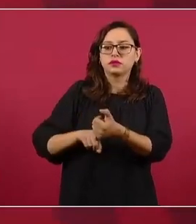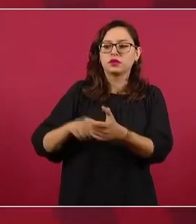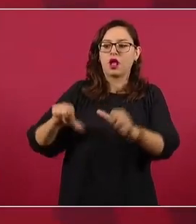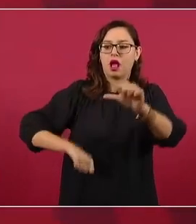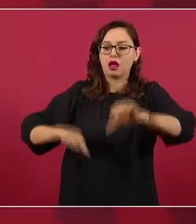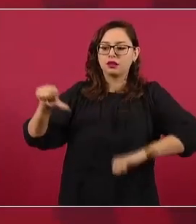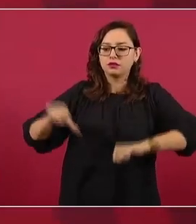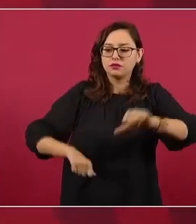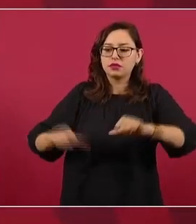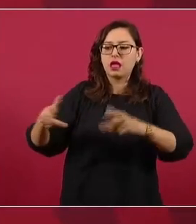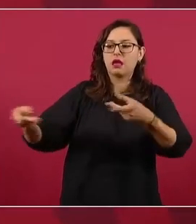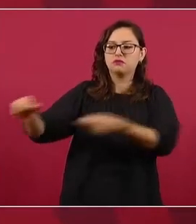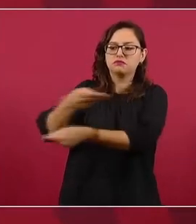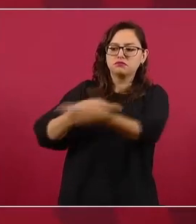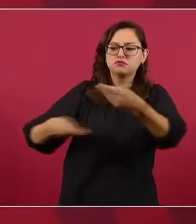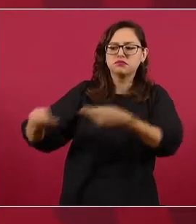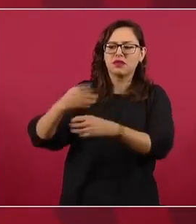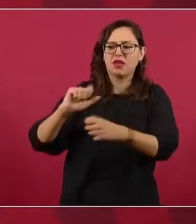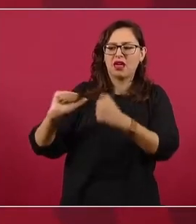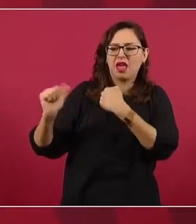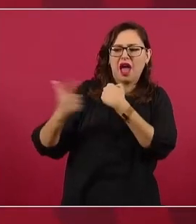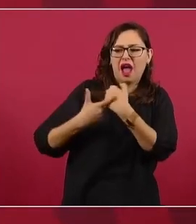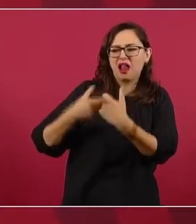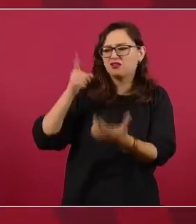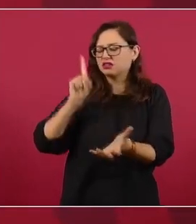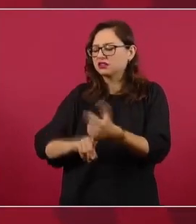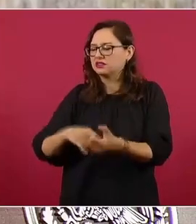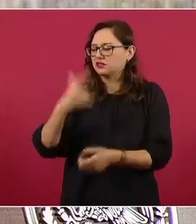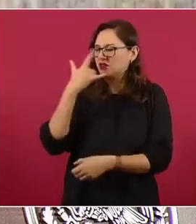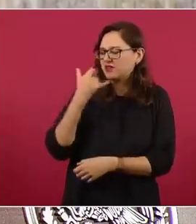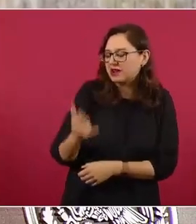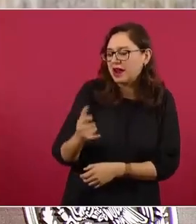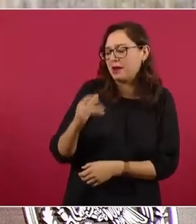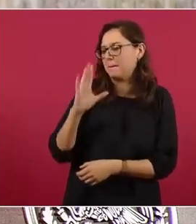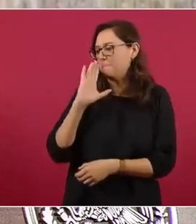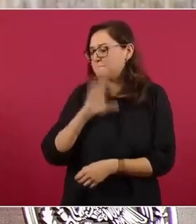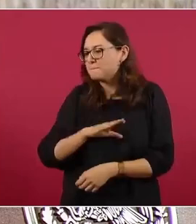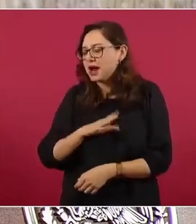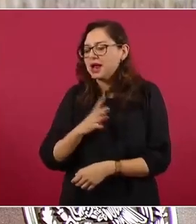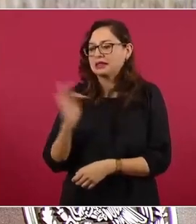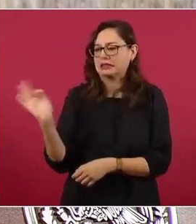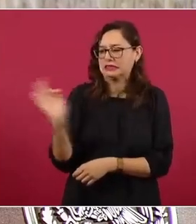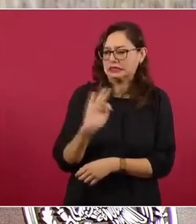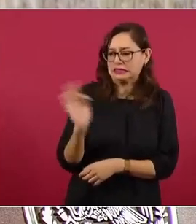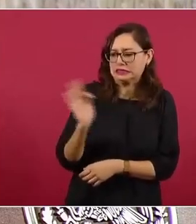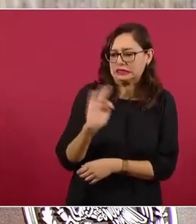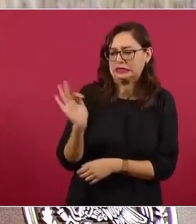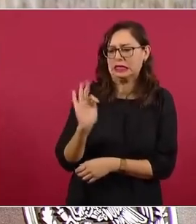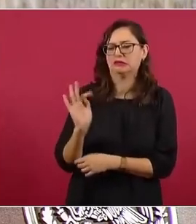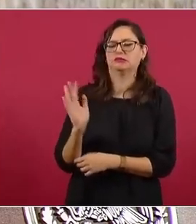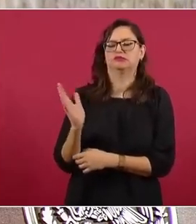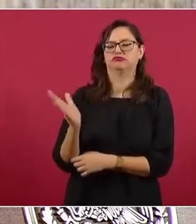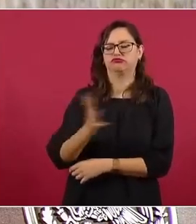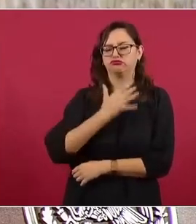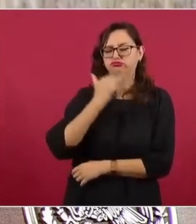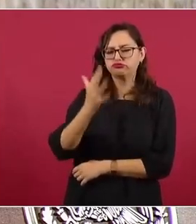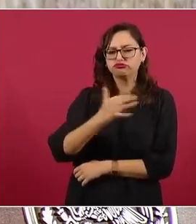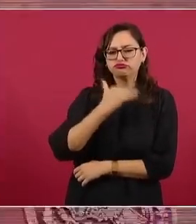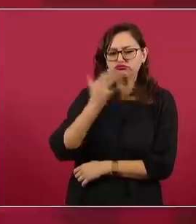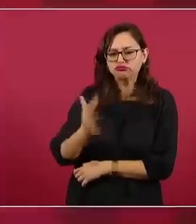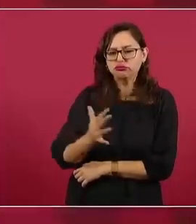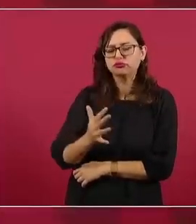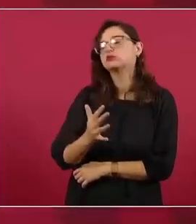Todas las operaciones inusuales, las sospechosas, las que provienen, las que realizan personas